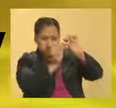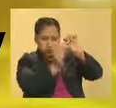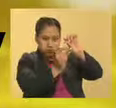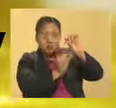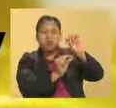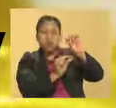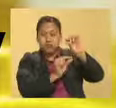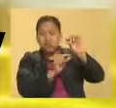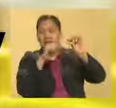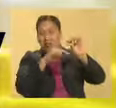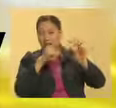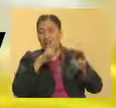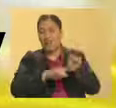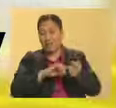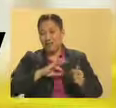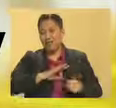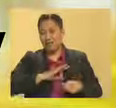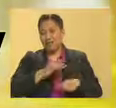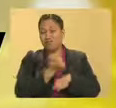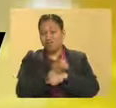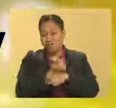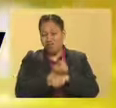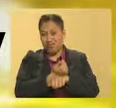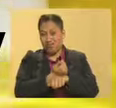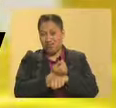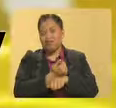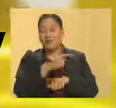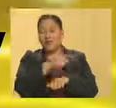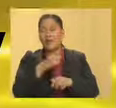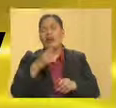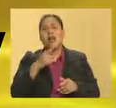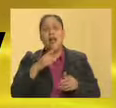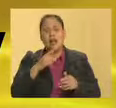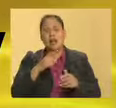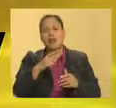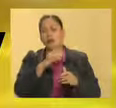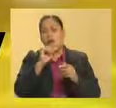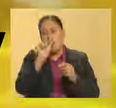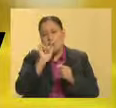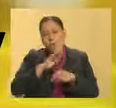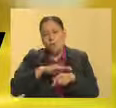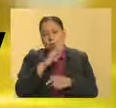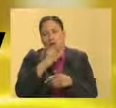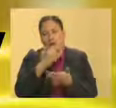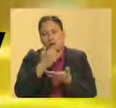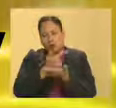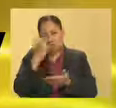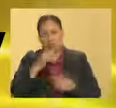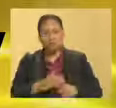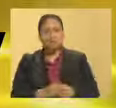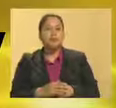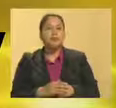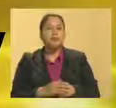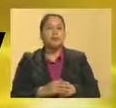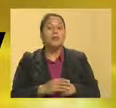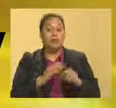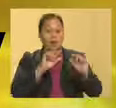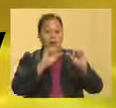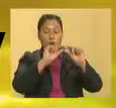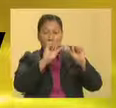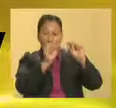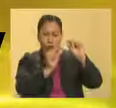bueno, sale este material purulento, pero eso ya es una otitis media. Okay. Ahora bien, la